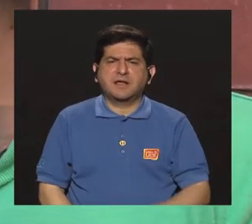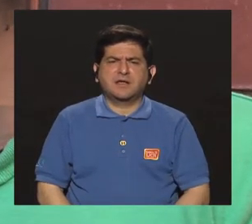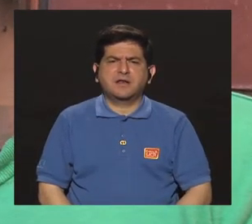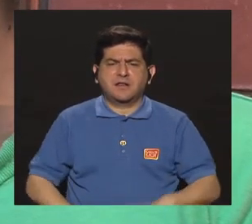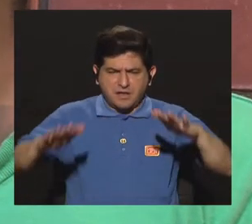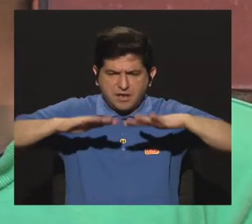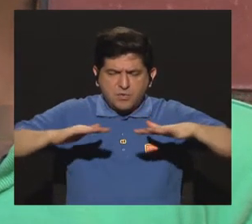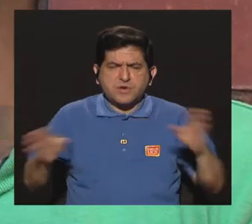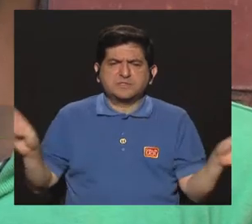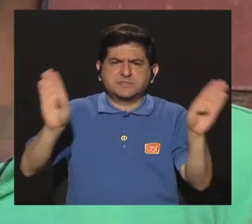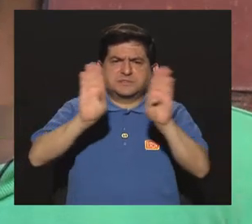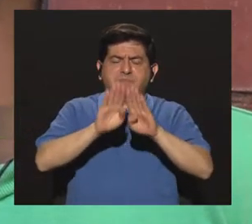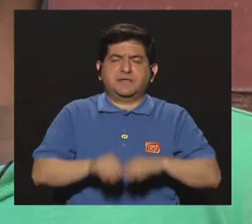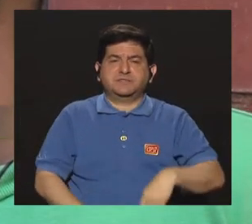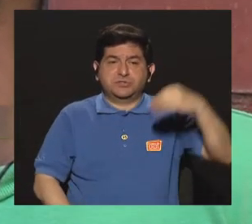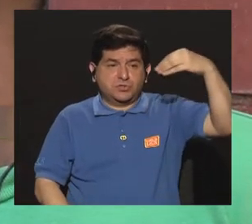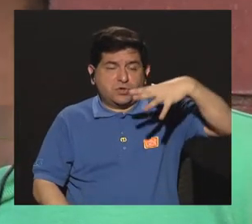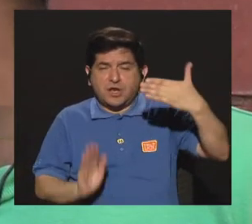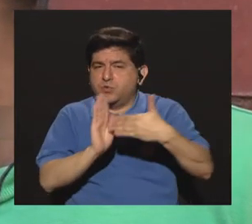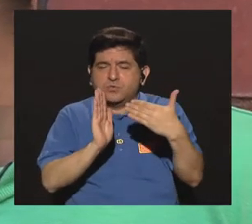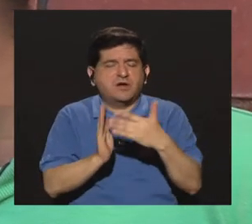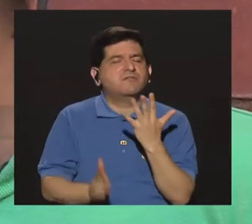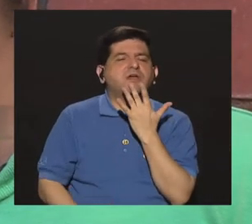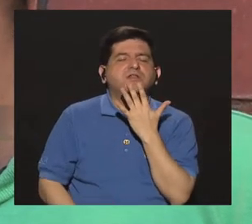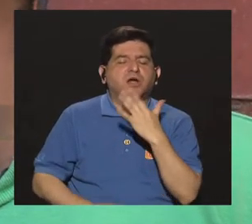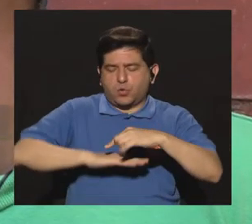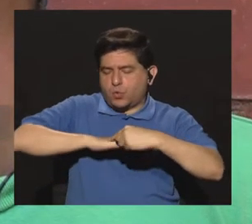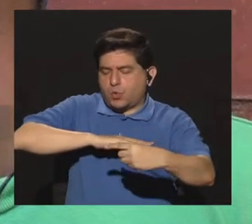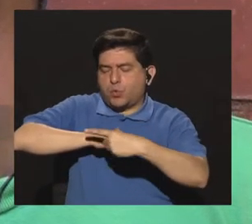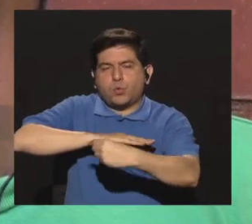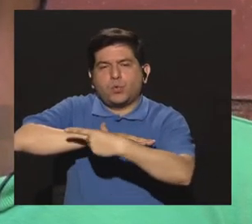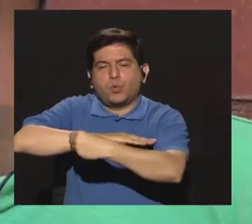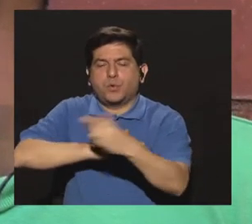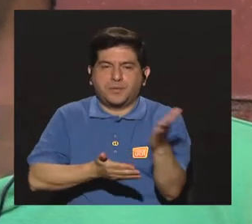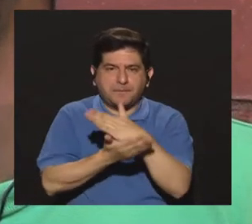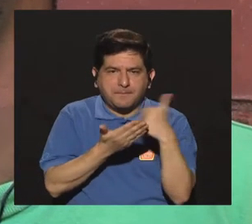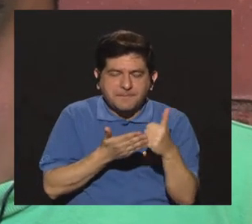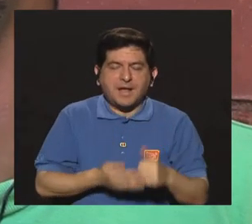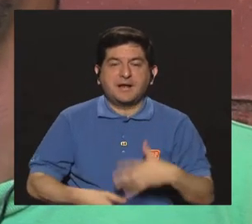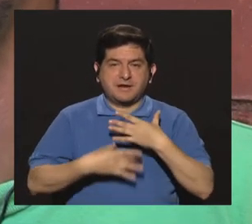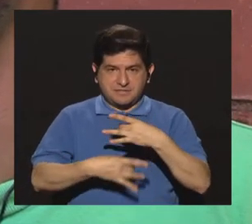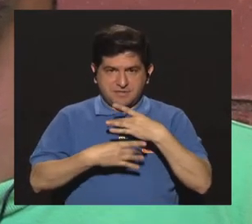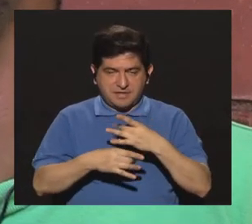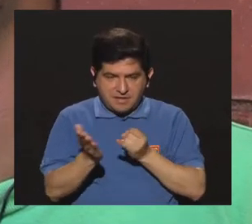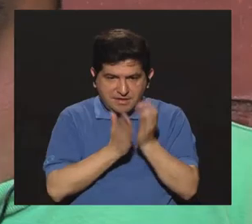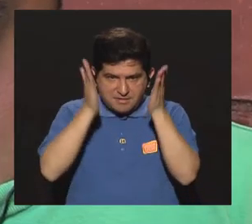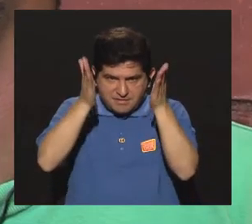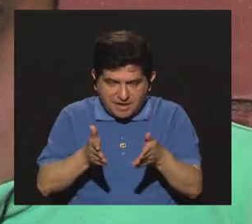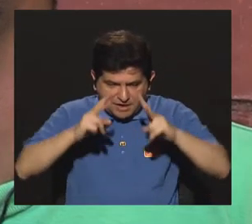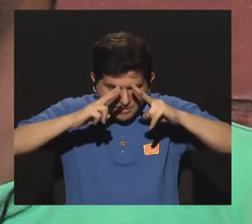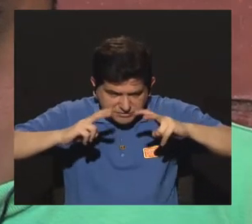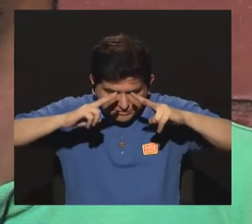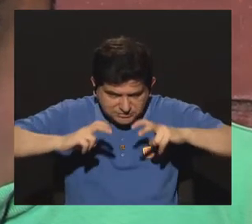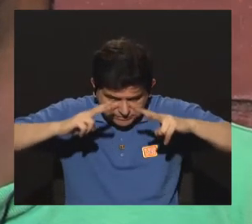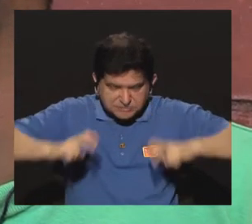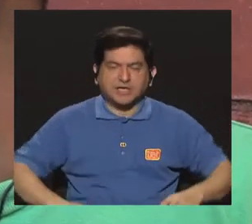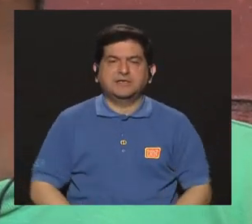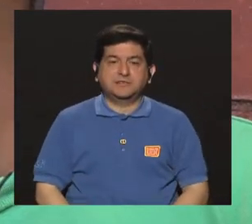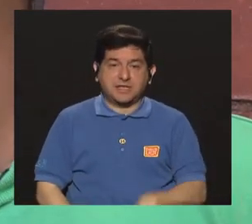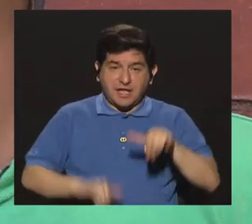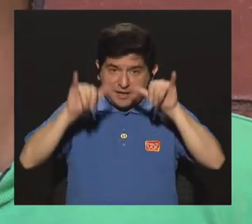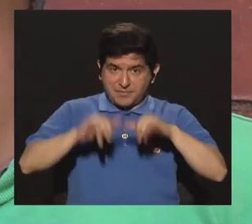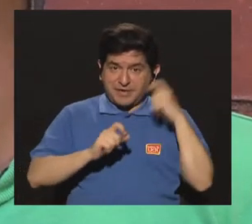anaqueles cerrados para evitar que la luz de grabé los colores de las plumas verdad que es muchas de las cosas que le interesan a los investigadores analizar